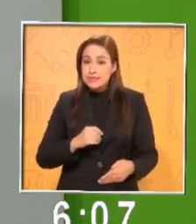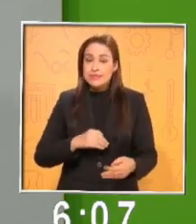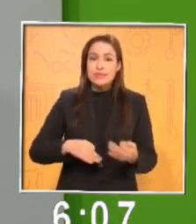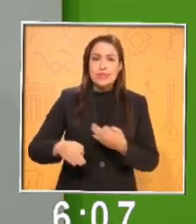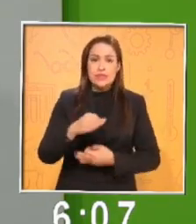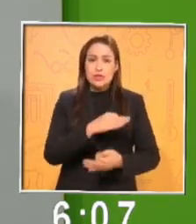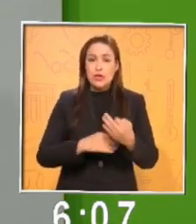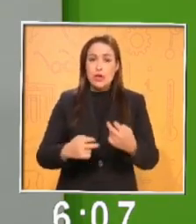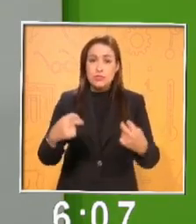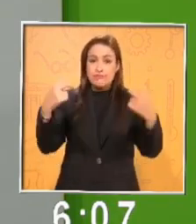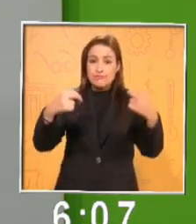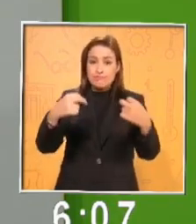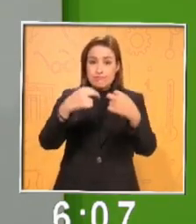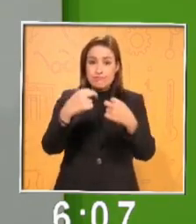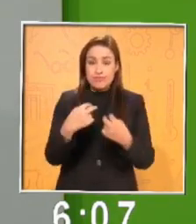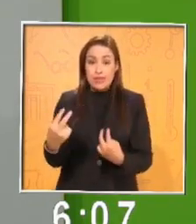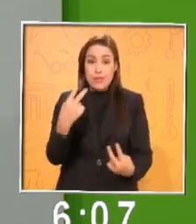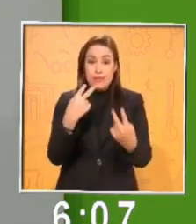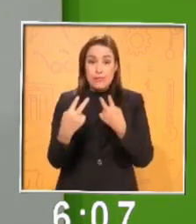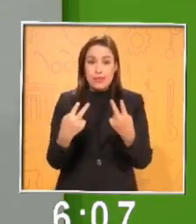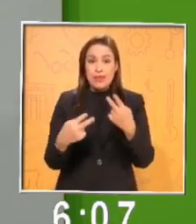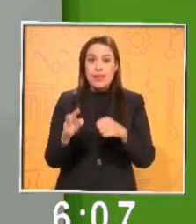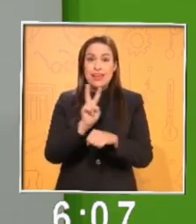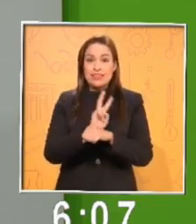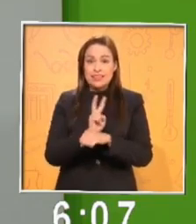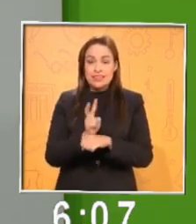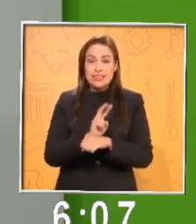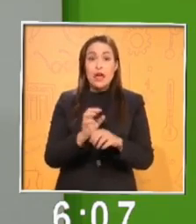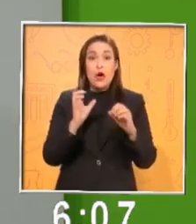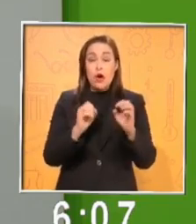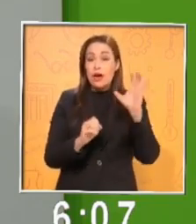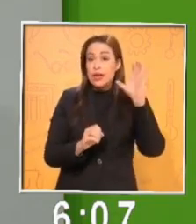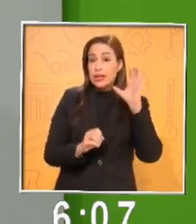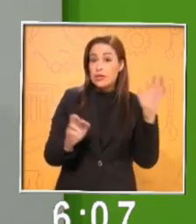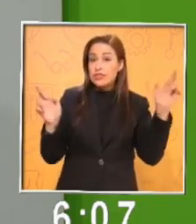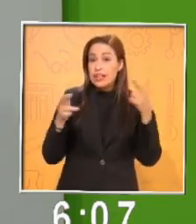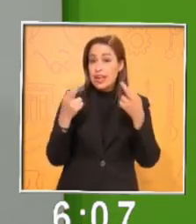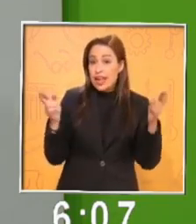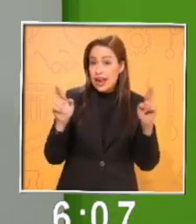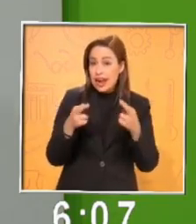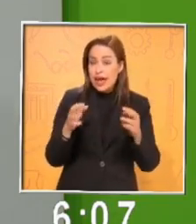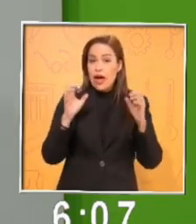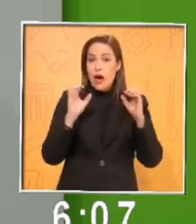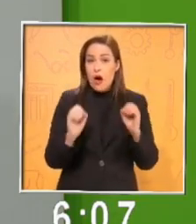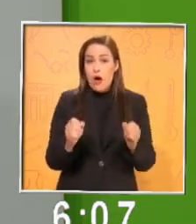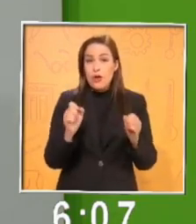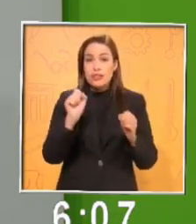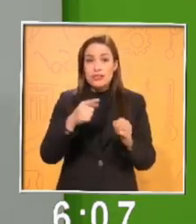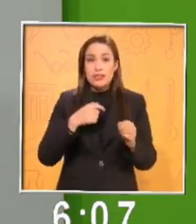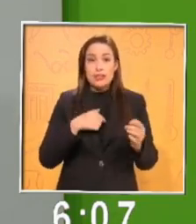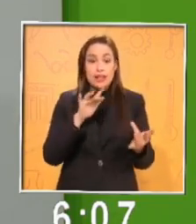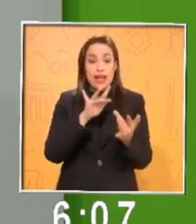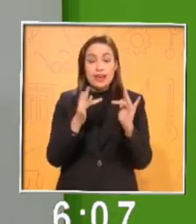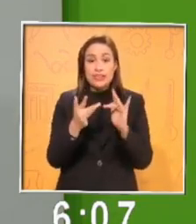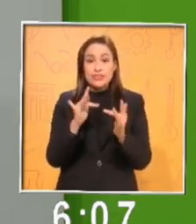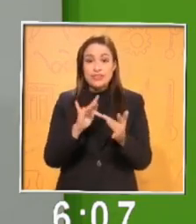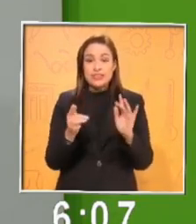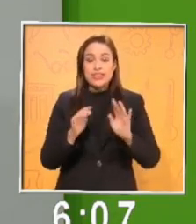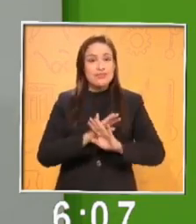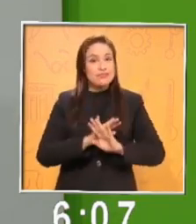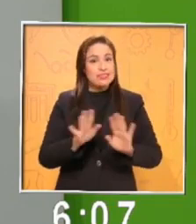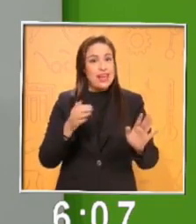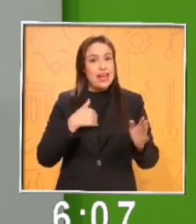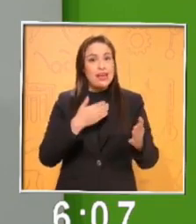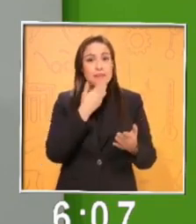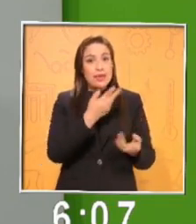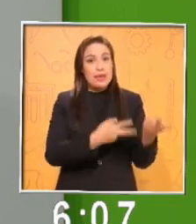frente al televisor o bien en la radio o en las redes sociales para que sigan todas las dinámicas. Sin más por el momento, damos la bienvenida